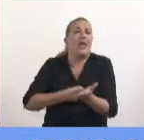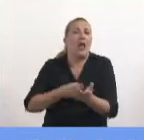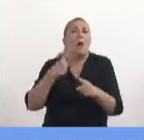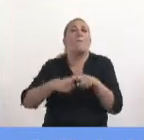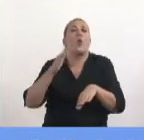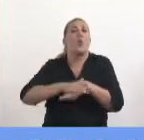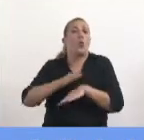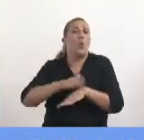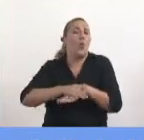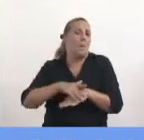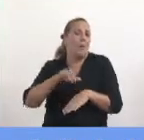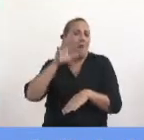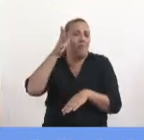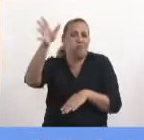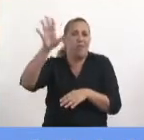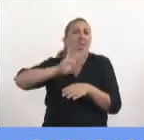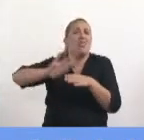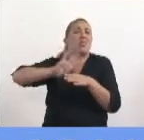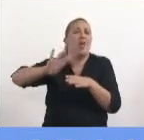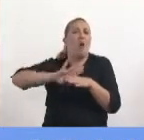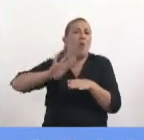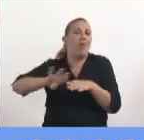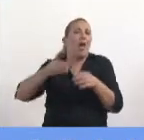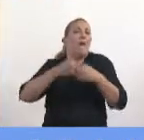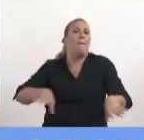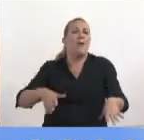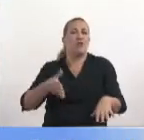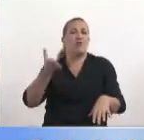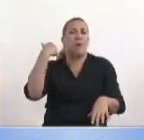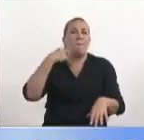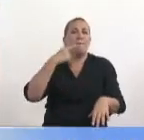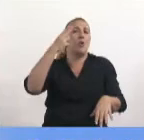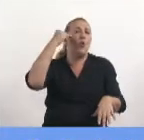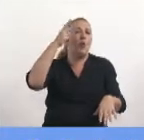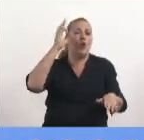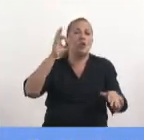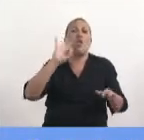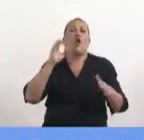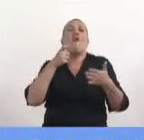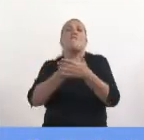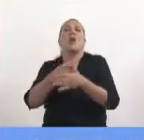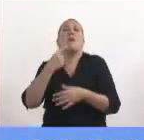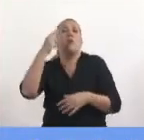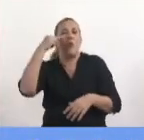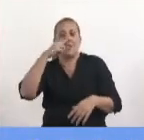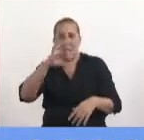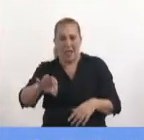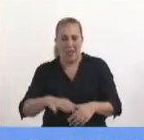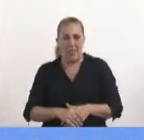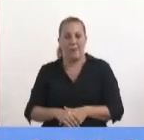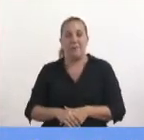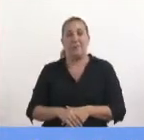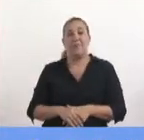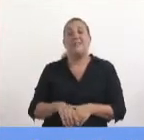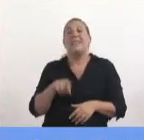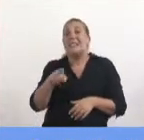un sobreendeudamiento que venía de principio de los 80 o de fines de los 70. Ahora,